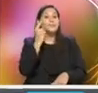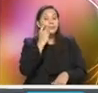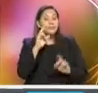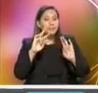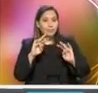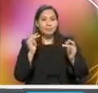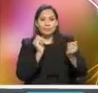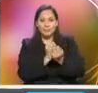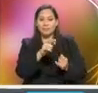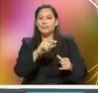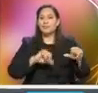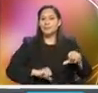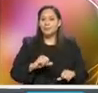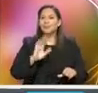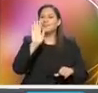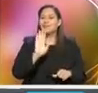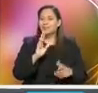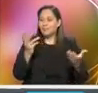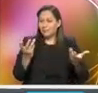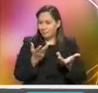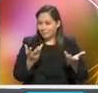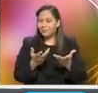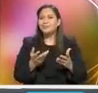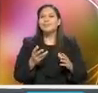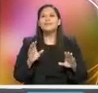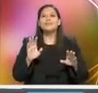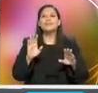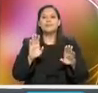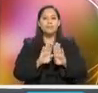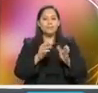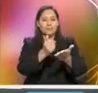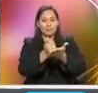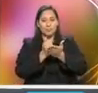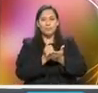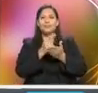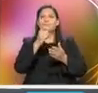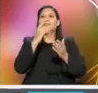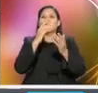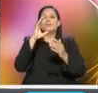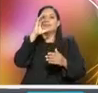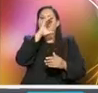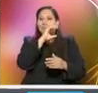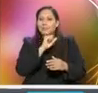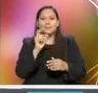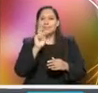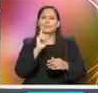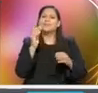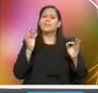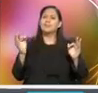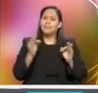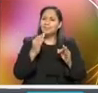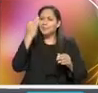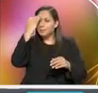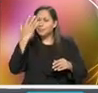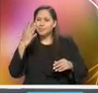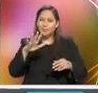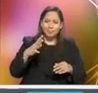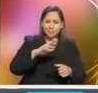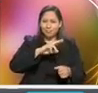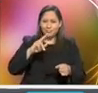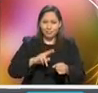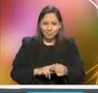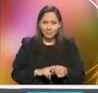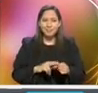es una actividad que, bueno, nos ayuda con la temperatura del edificio, ¿no? Porque ya,